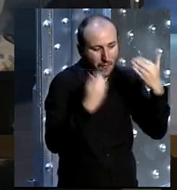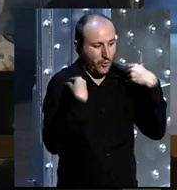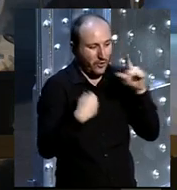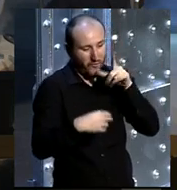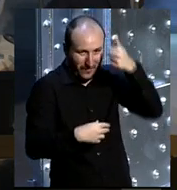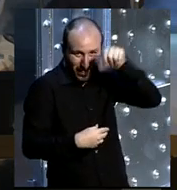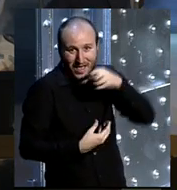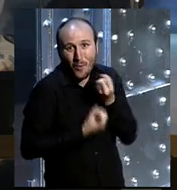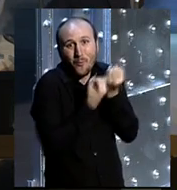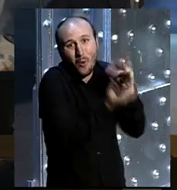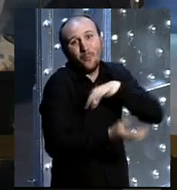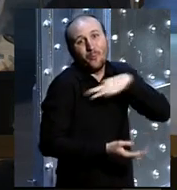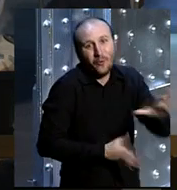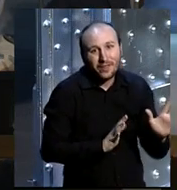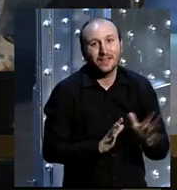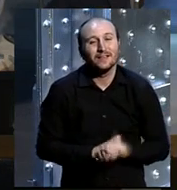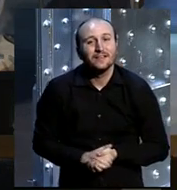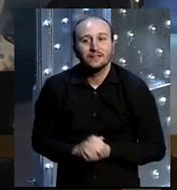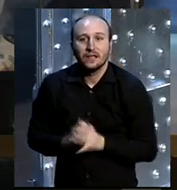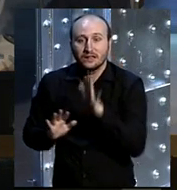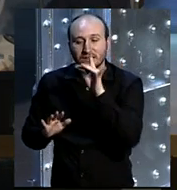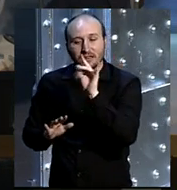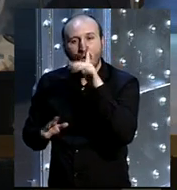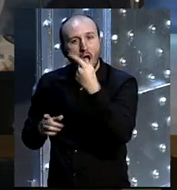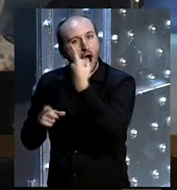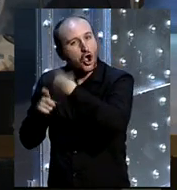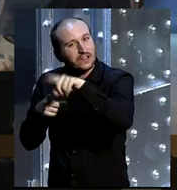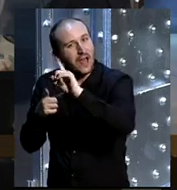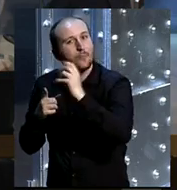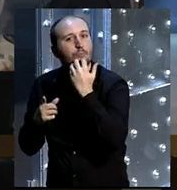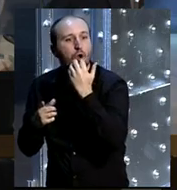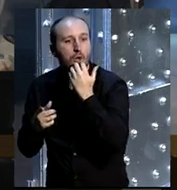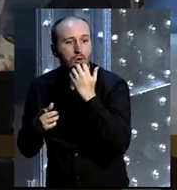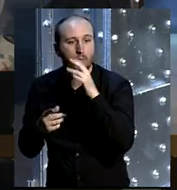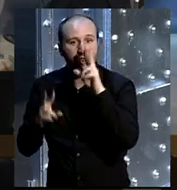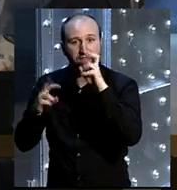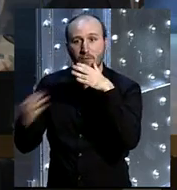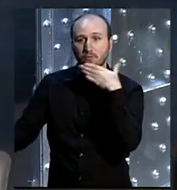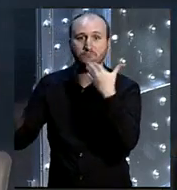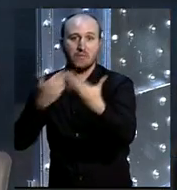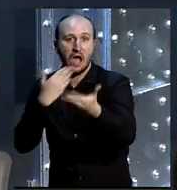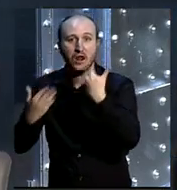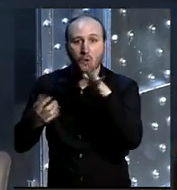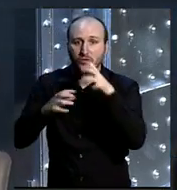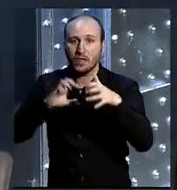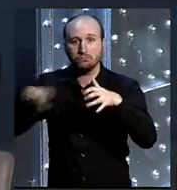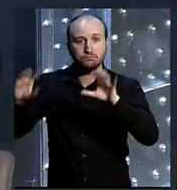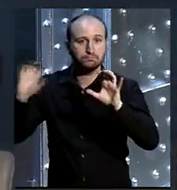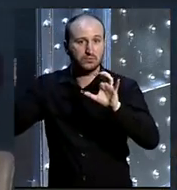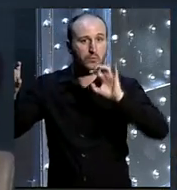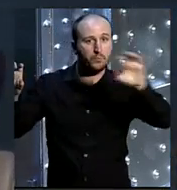eso no tengo. Otra cosa es que a partir de lo que nosotros defendemos, del diálogo transatlántico, se